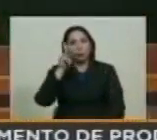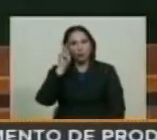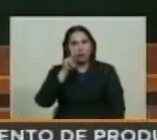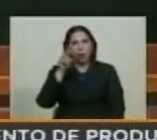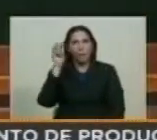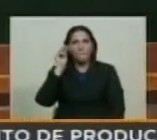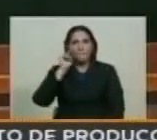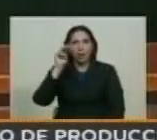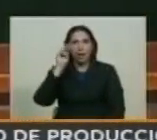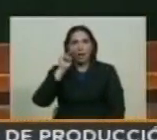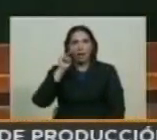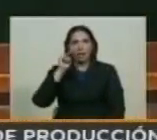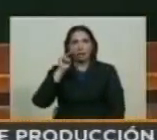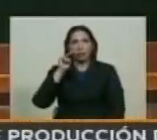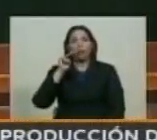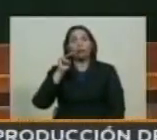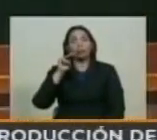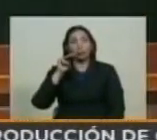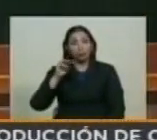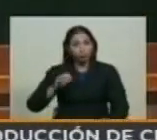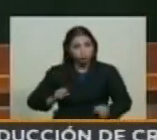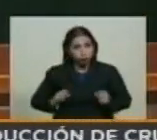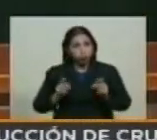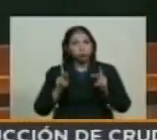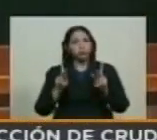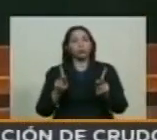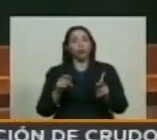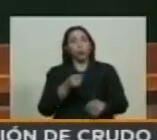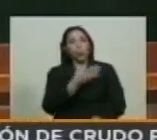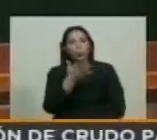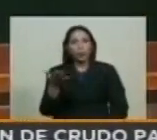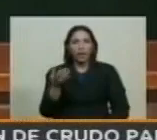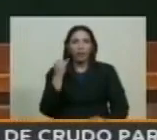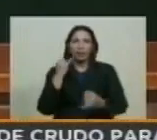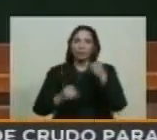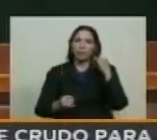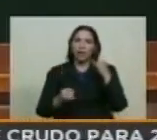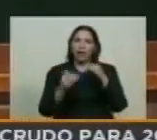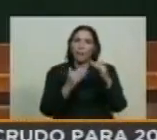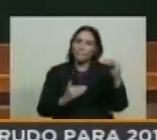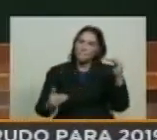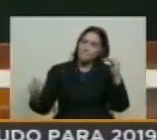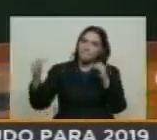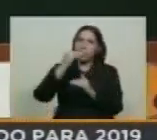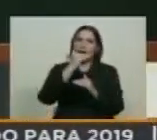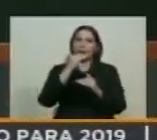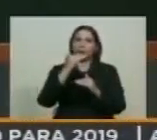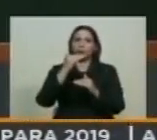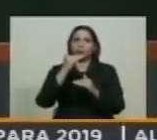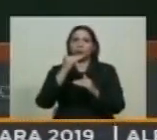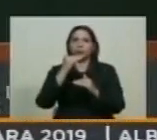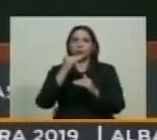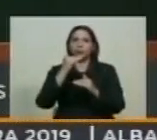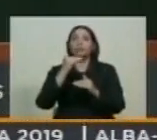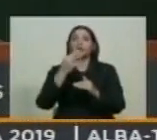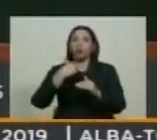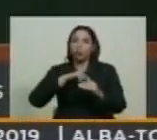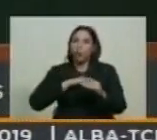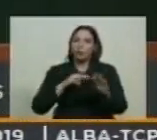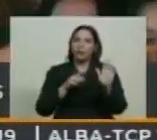que permitieron que ustedes germinaran como seres grandes que hoy han demostrado para nuestra